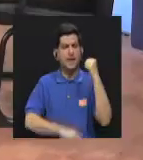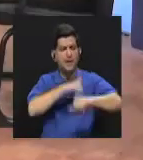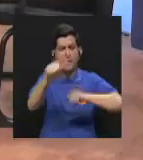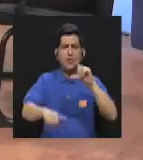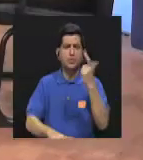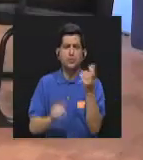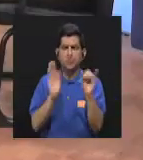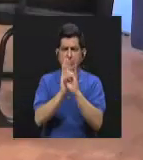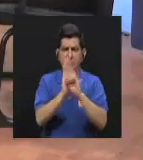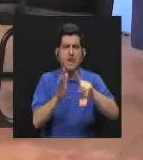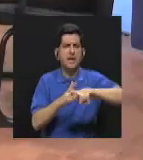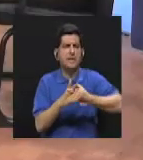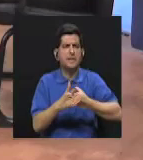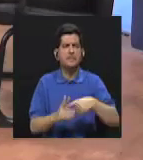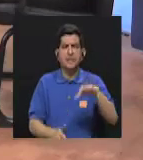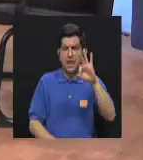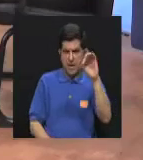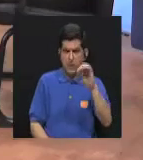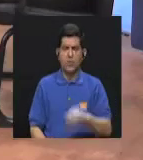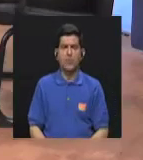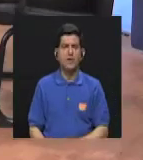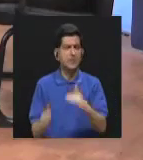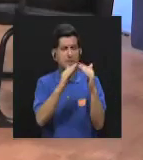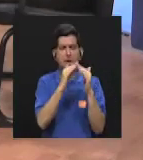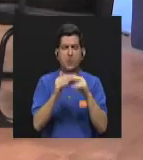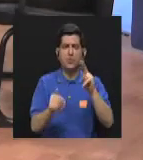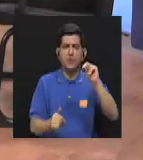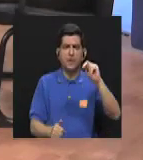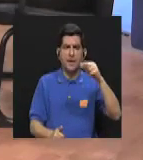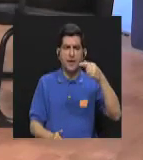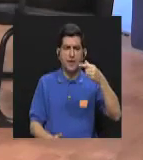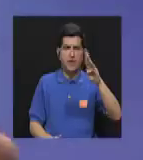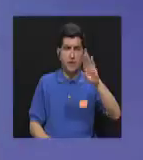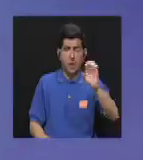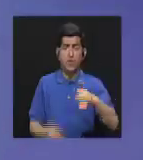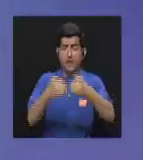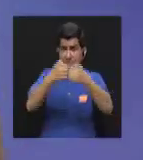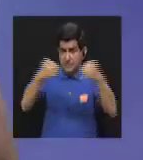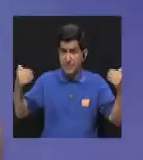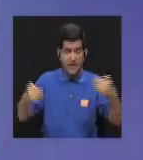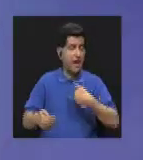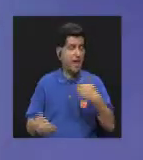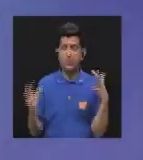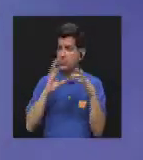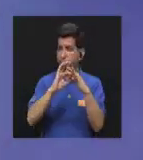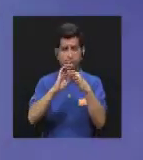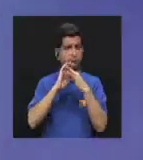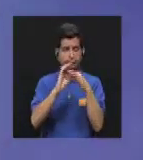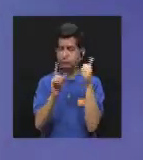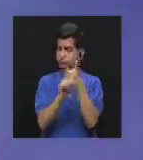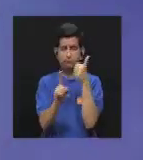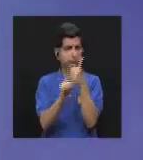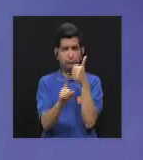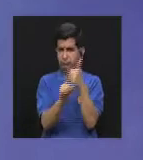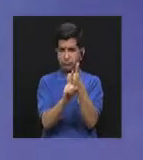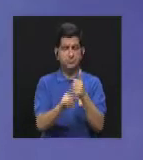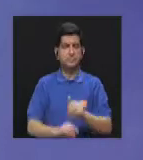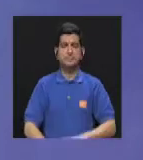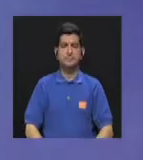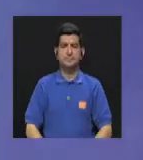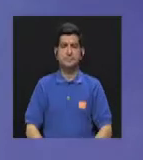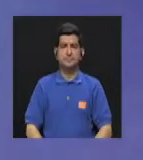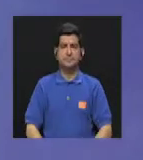lucha por la cedulación arranca en el 90. Eran comunidades no separadas, digamos que ni siquiera tenían mucha relación entre sí.